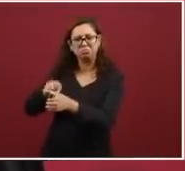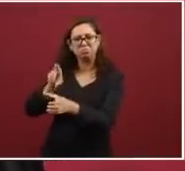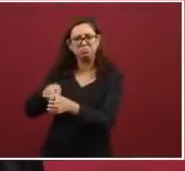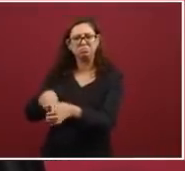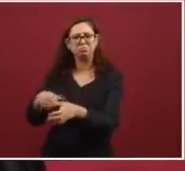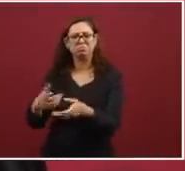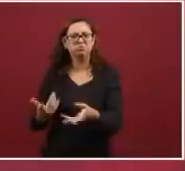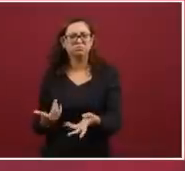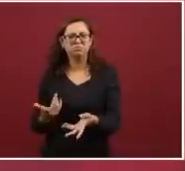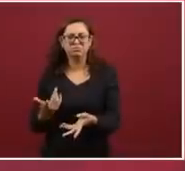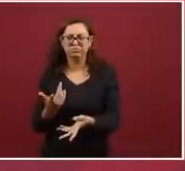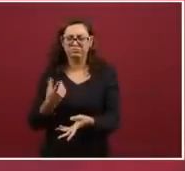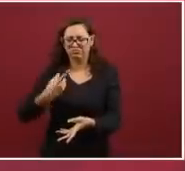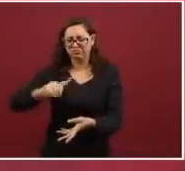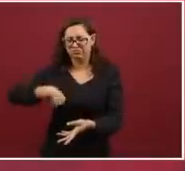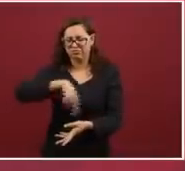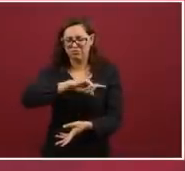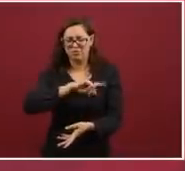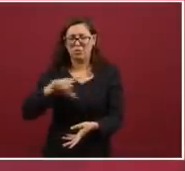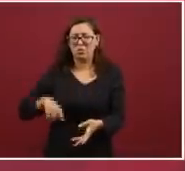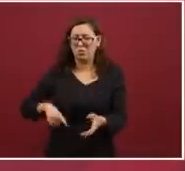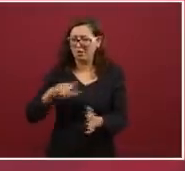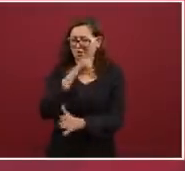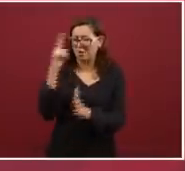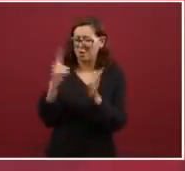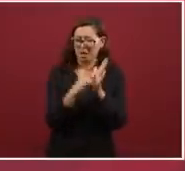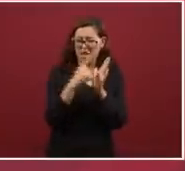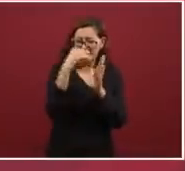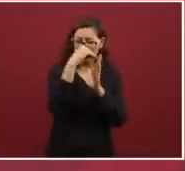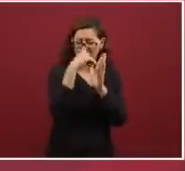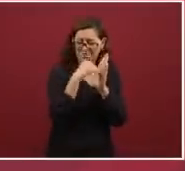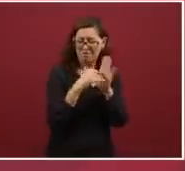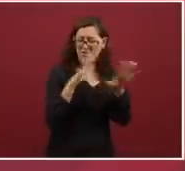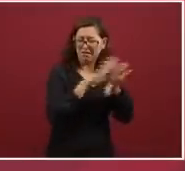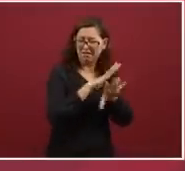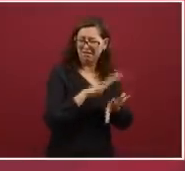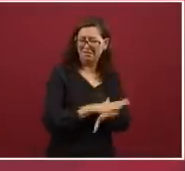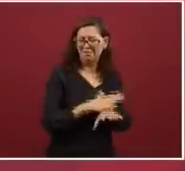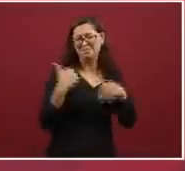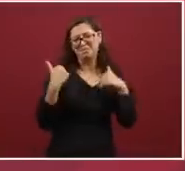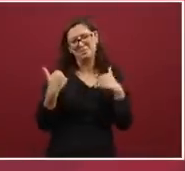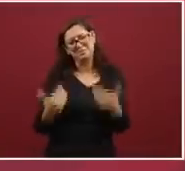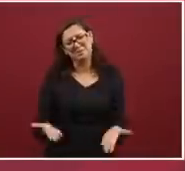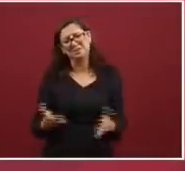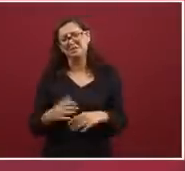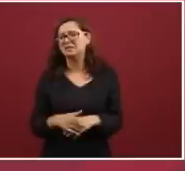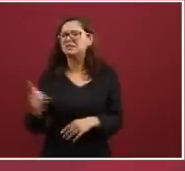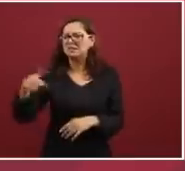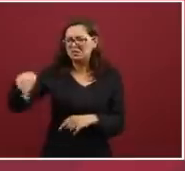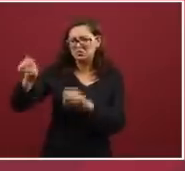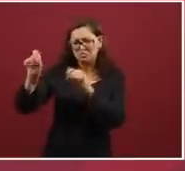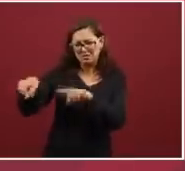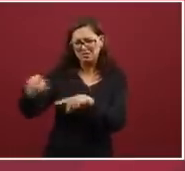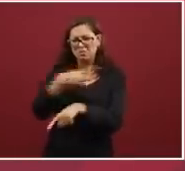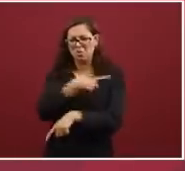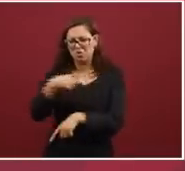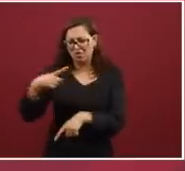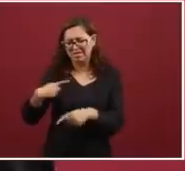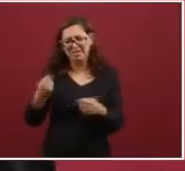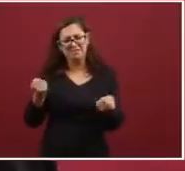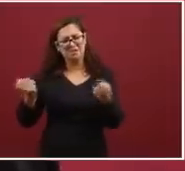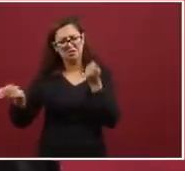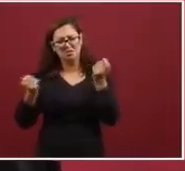hacer modificaciones legales, vamos a cumplir ese compromiso de no modificar el